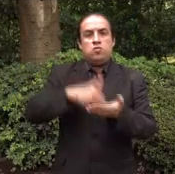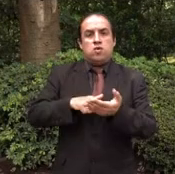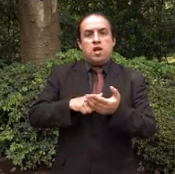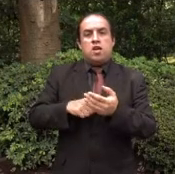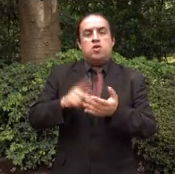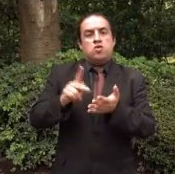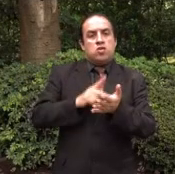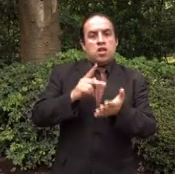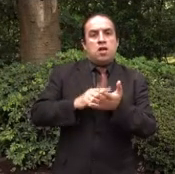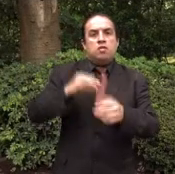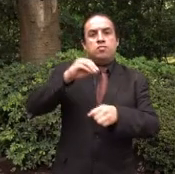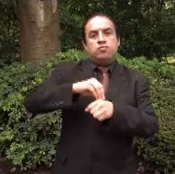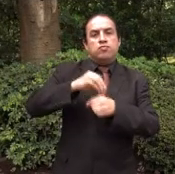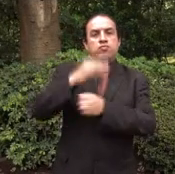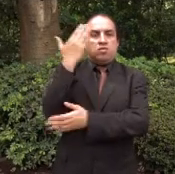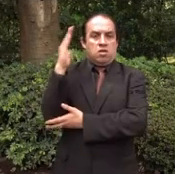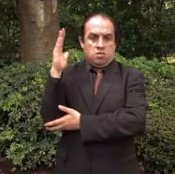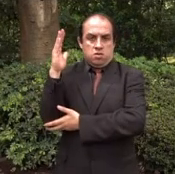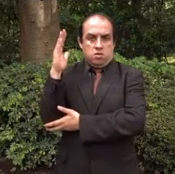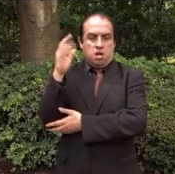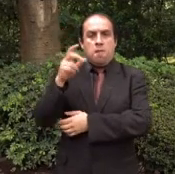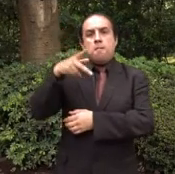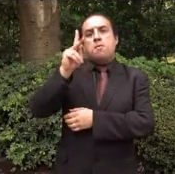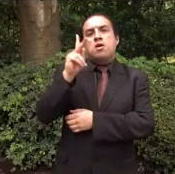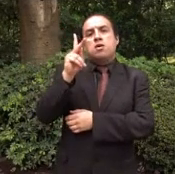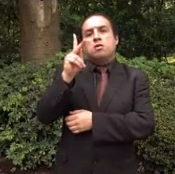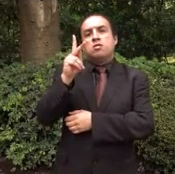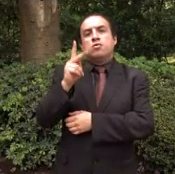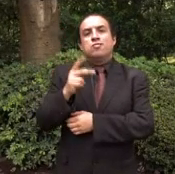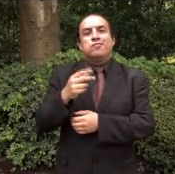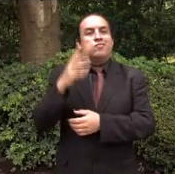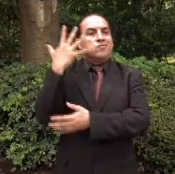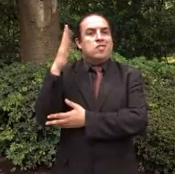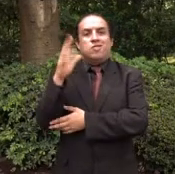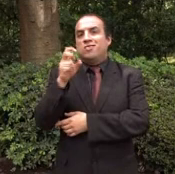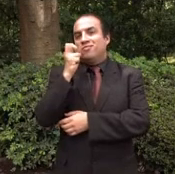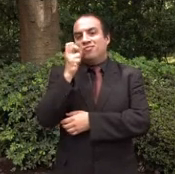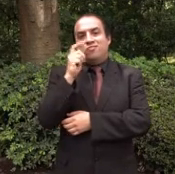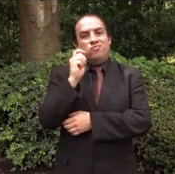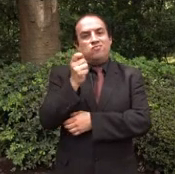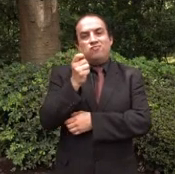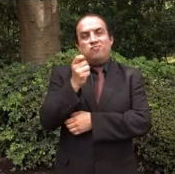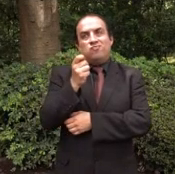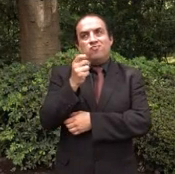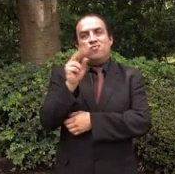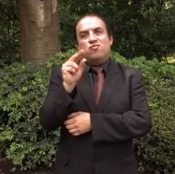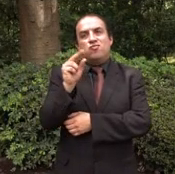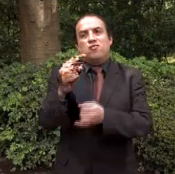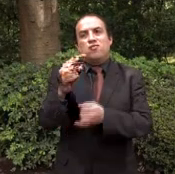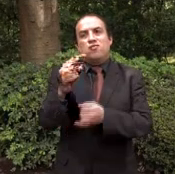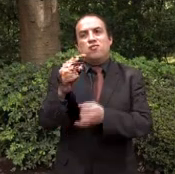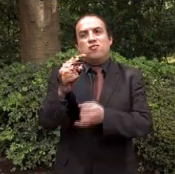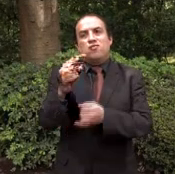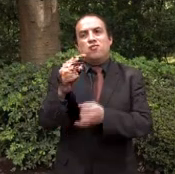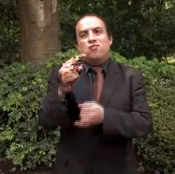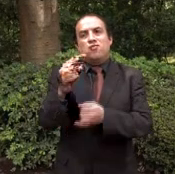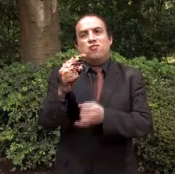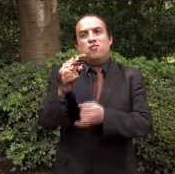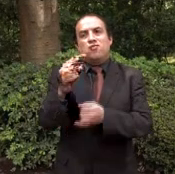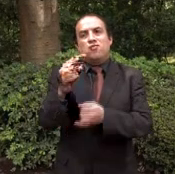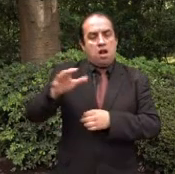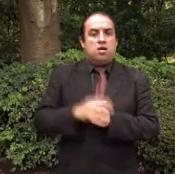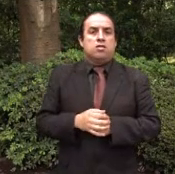con especies que no son las propicias para esta zona fundamental, y además se convirtió